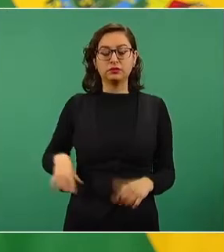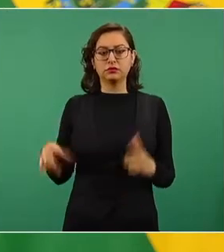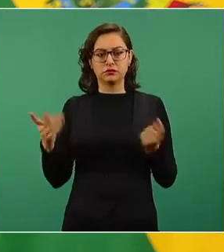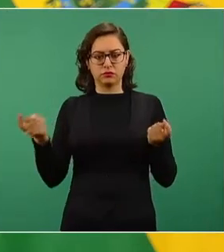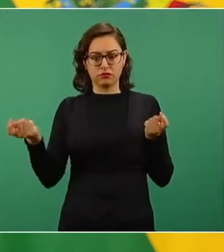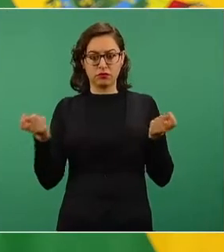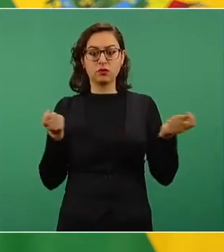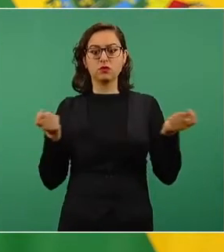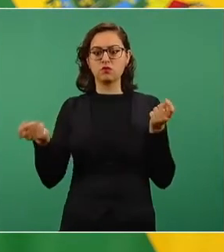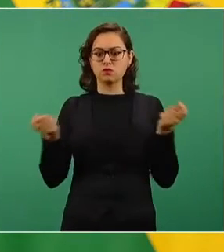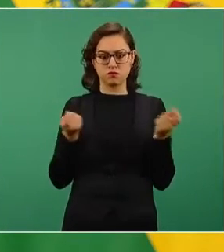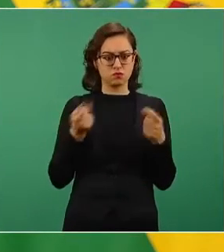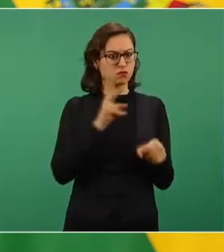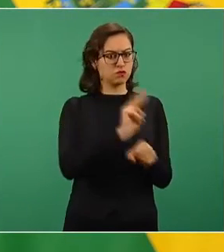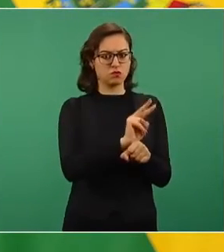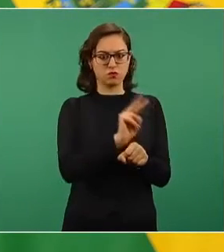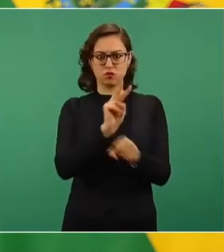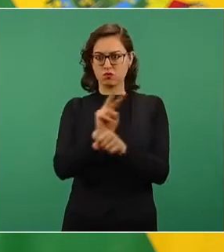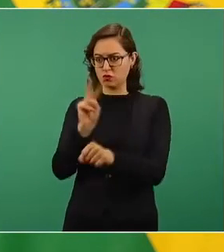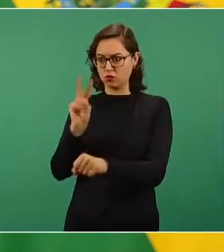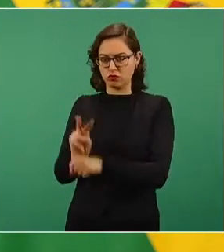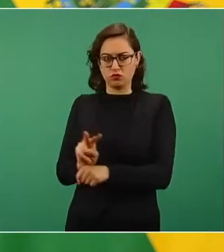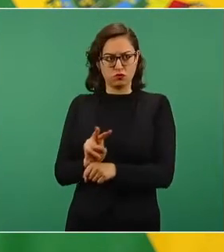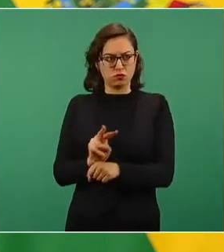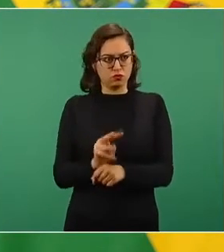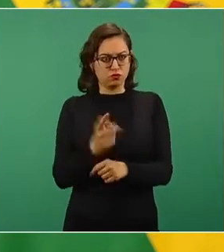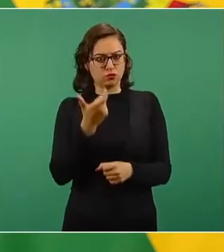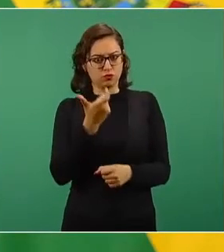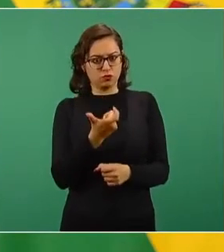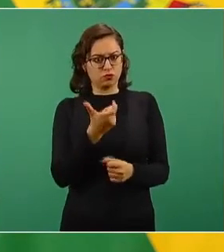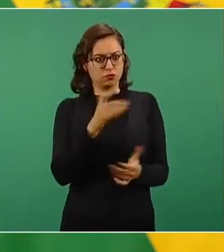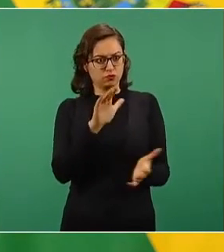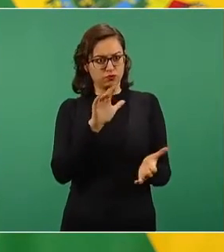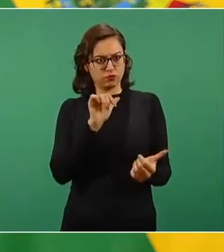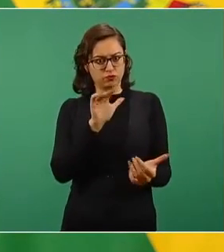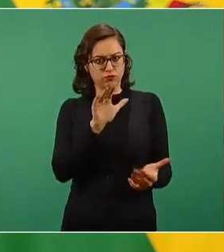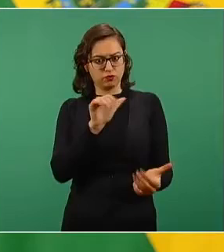manejó la renta,